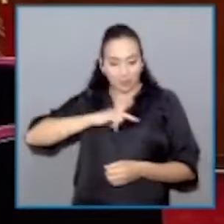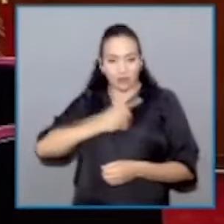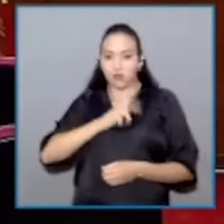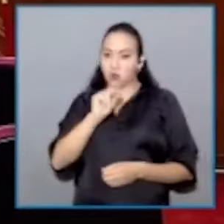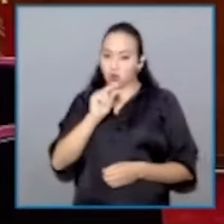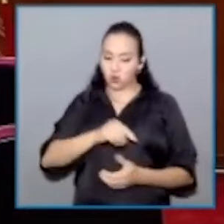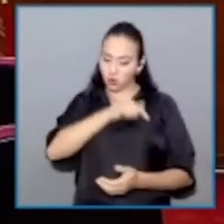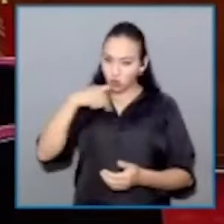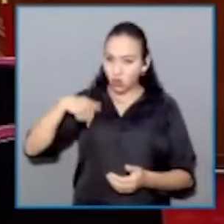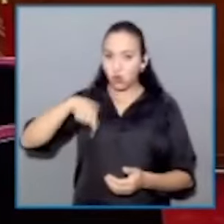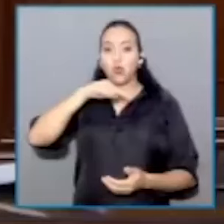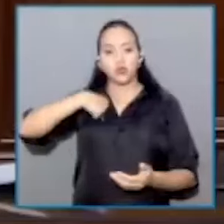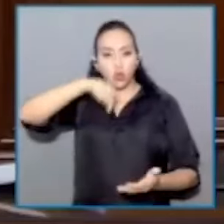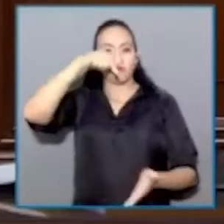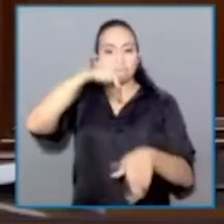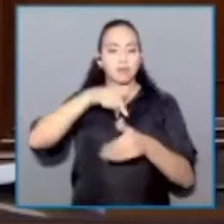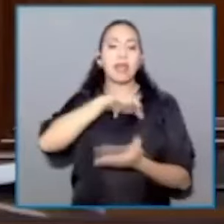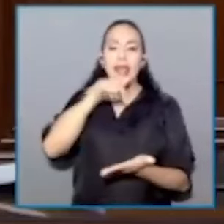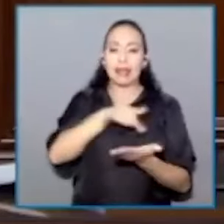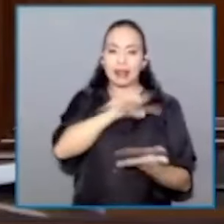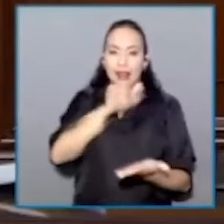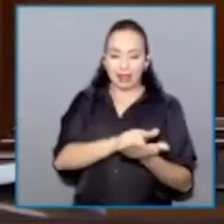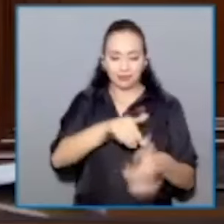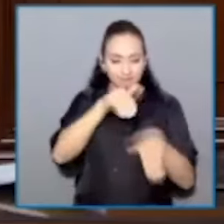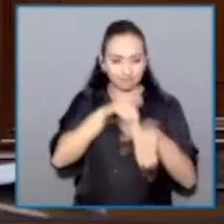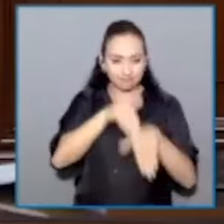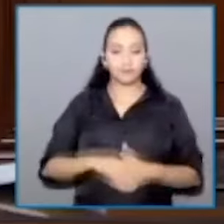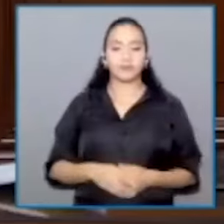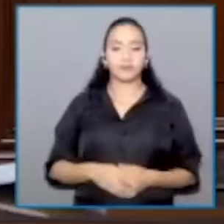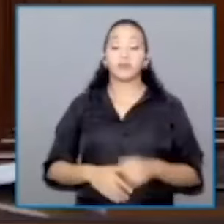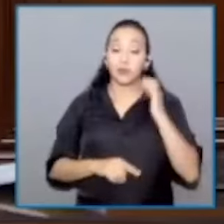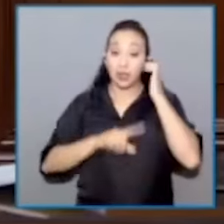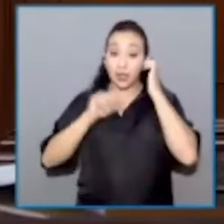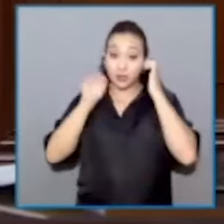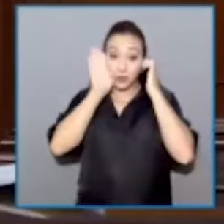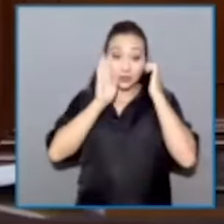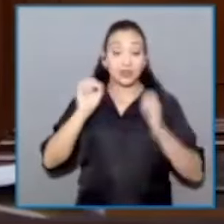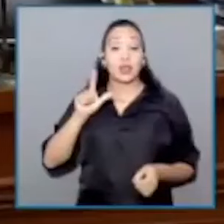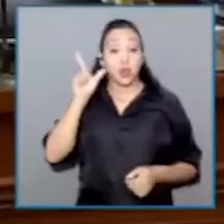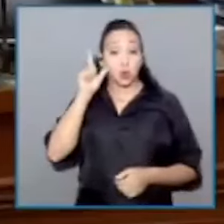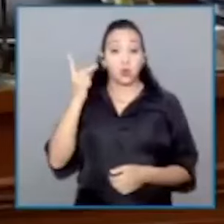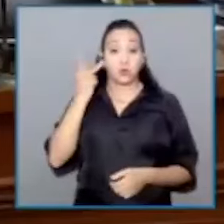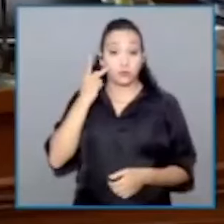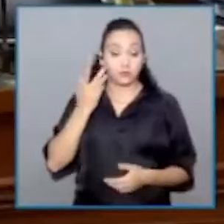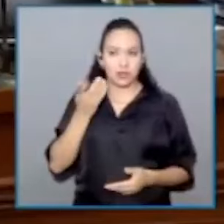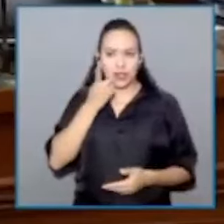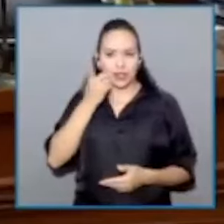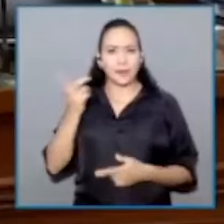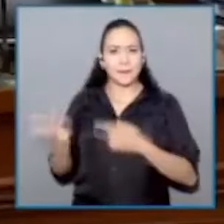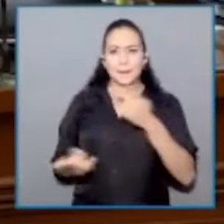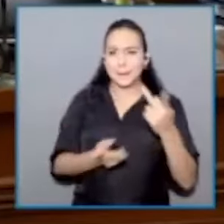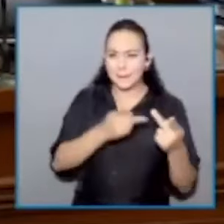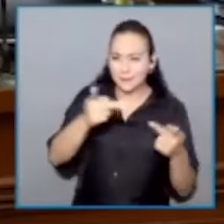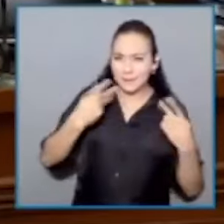resolver una consulta a trámite, por la que la presidenta de la Corte, Norma Lucía Piña Hernández, preguntó al Pleno qué rumbo